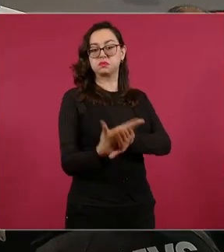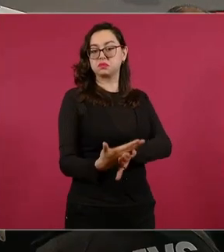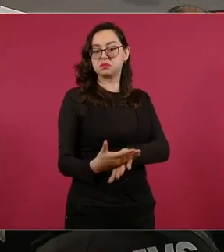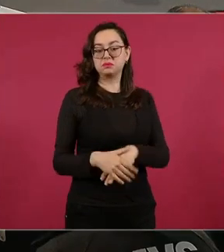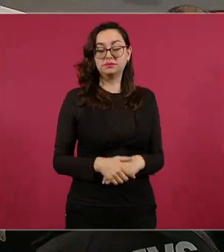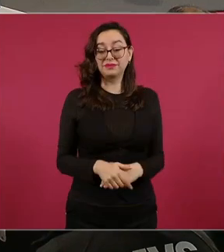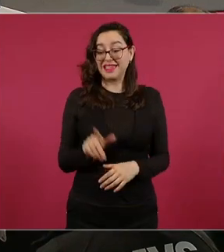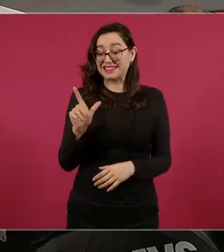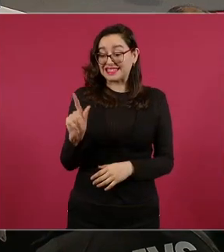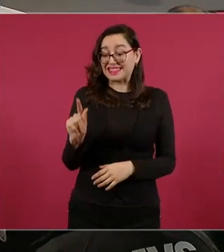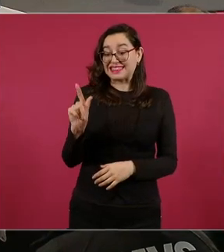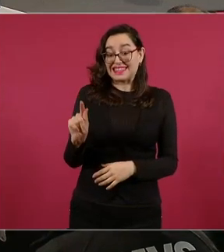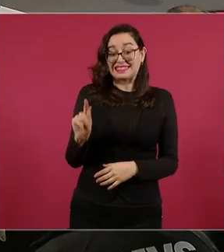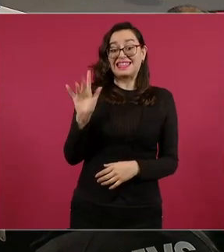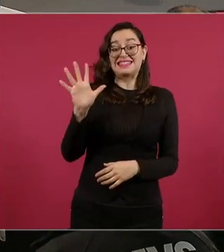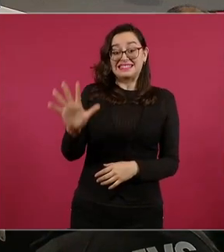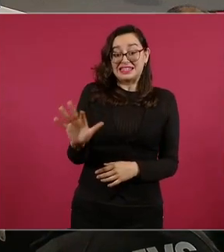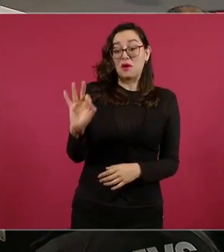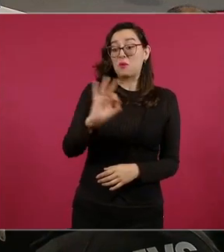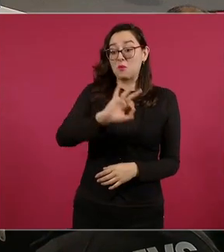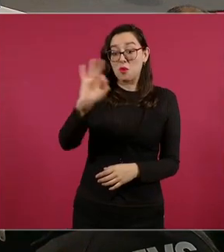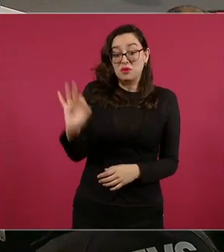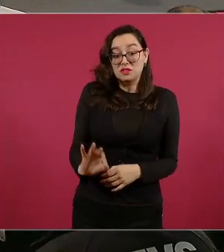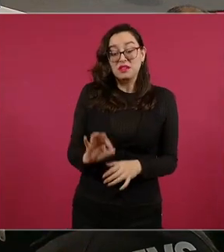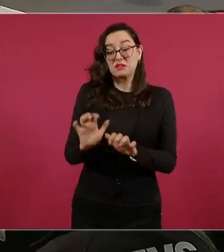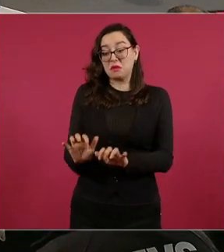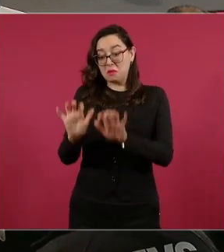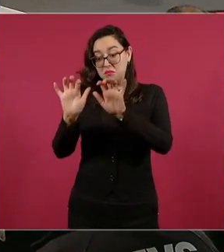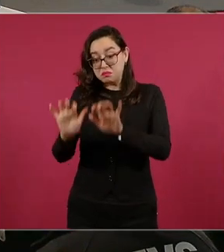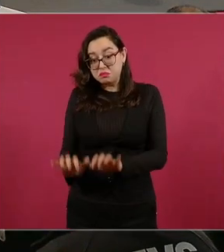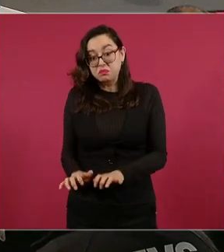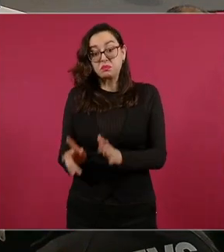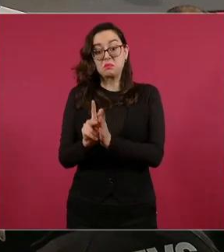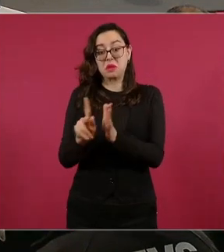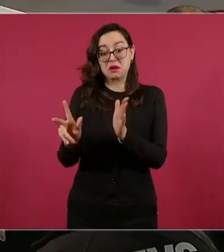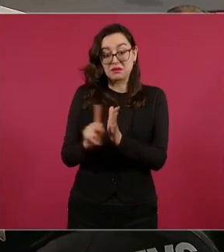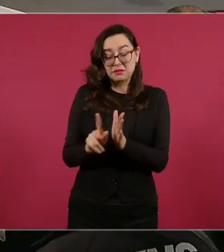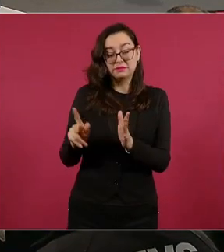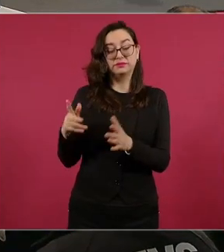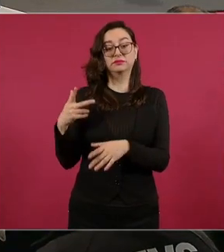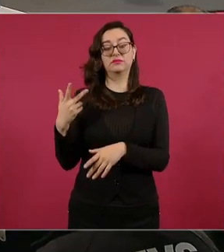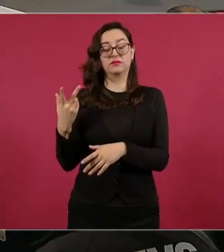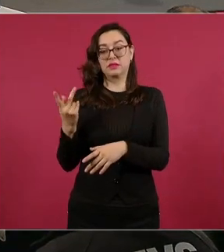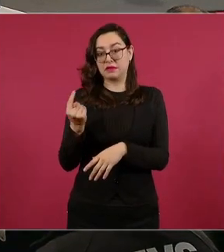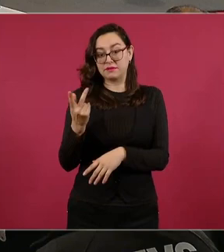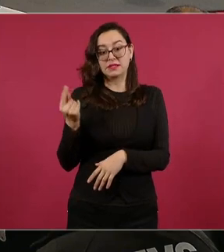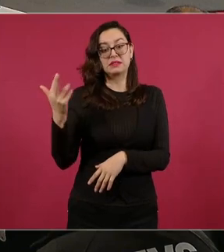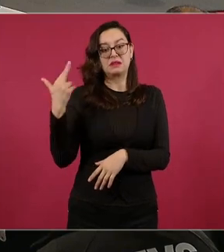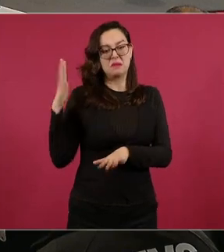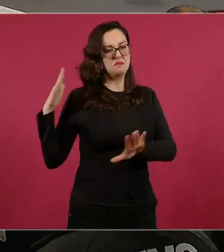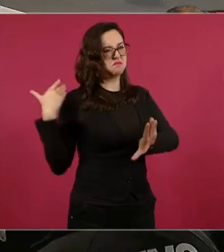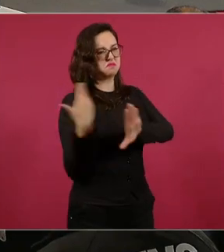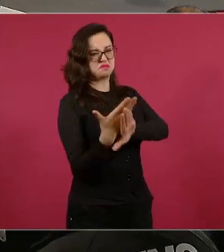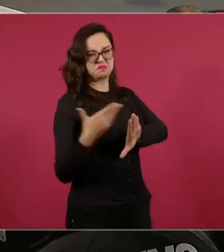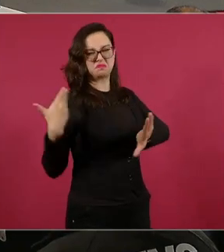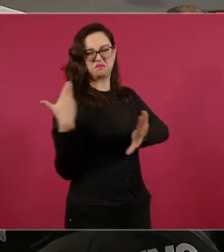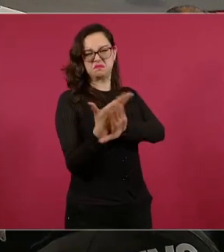75% de los columnistas en contra. Hace el análisis y